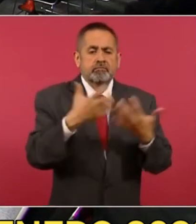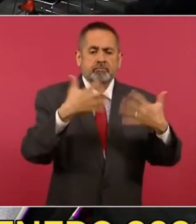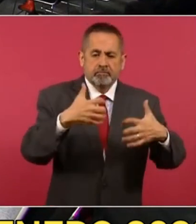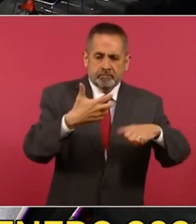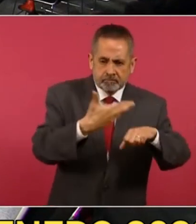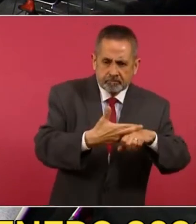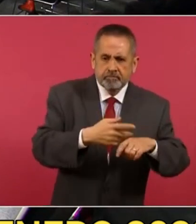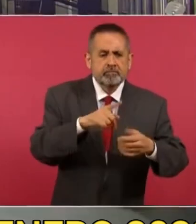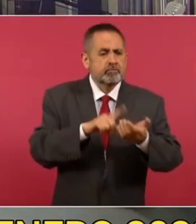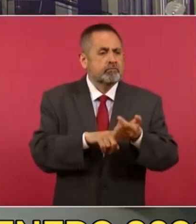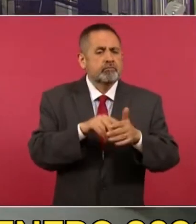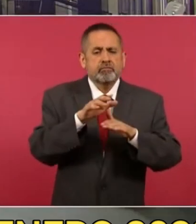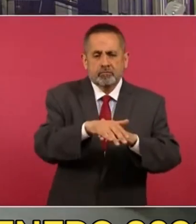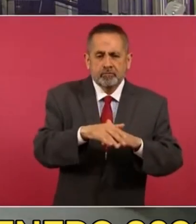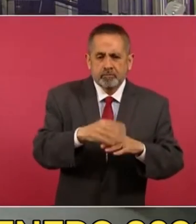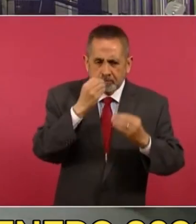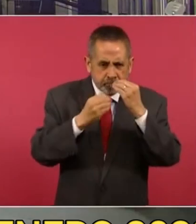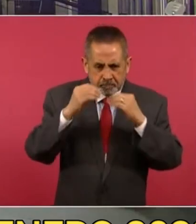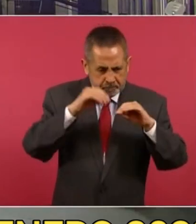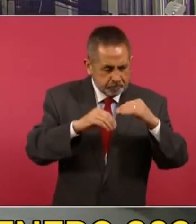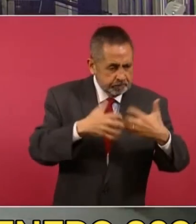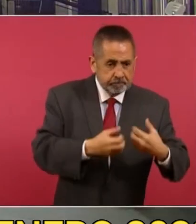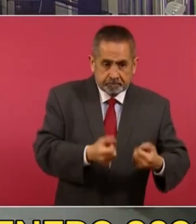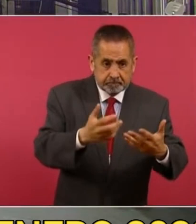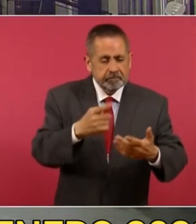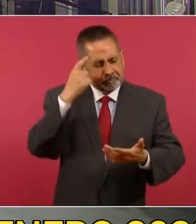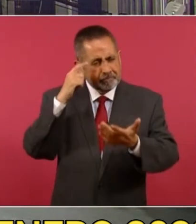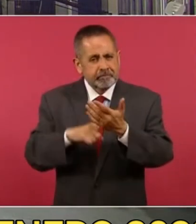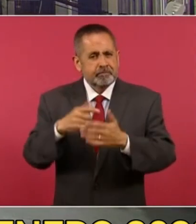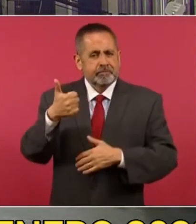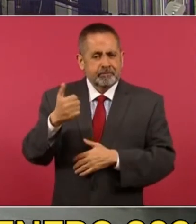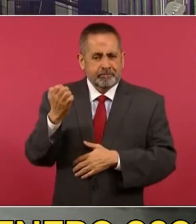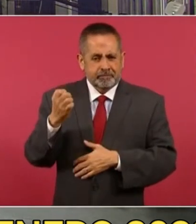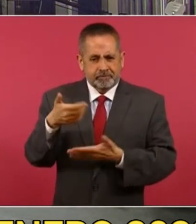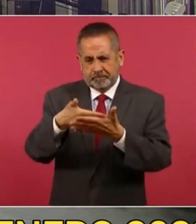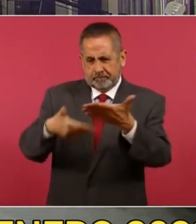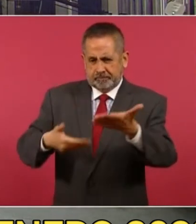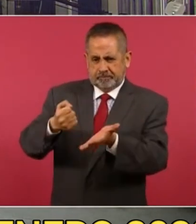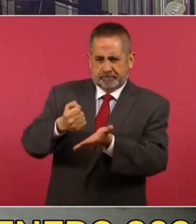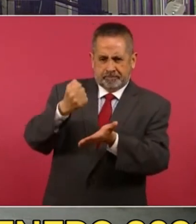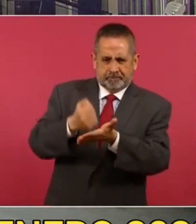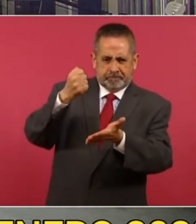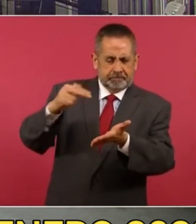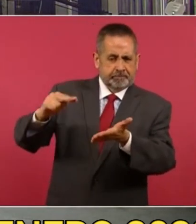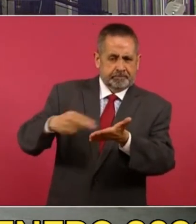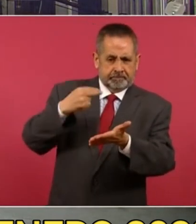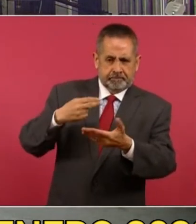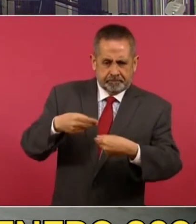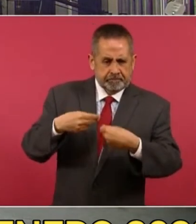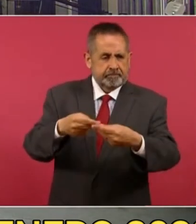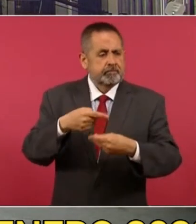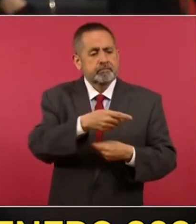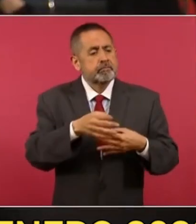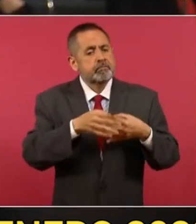distribuidores, productores de alimentos también, el 6 de enero me parece que emitieron un decreto que ampliaba o prorrogaba